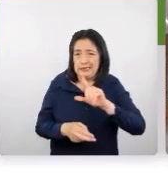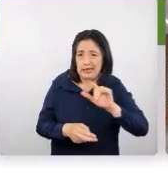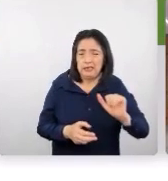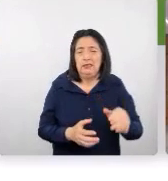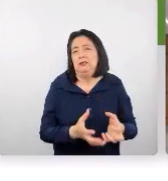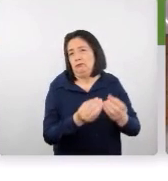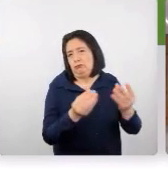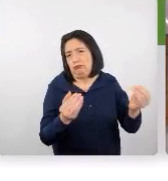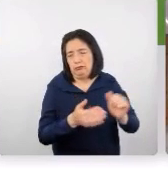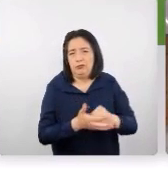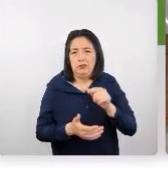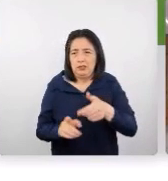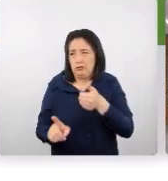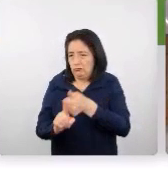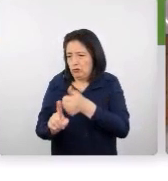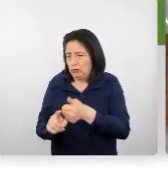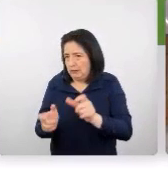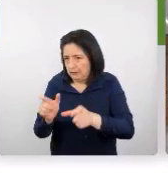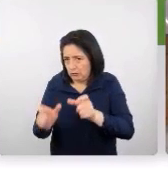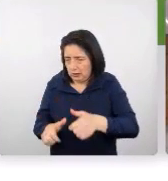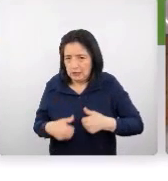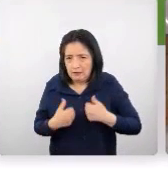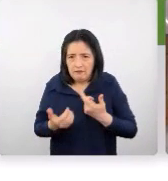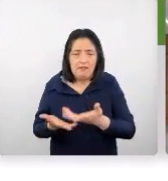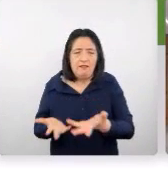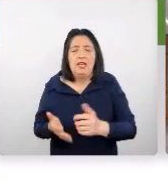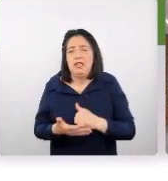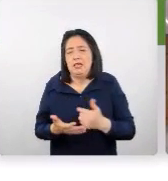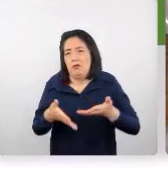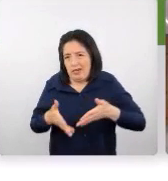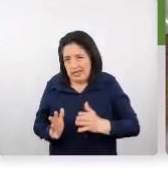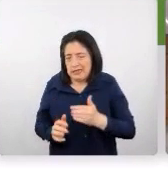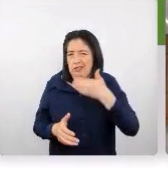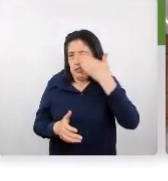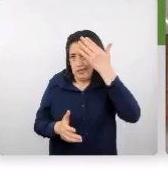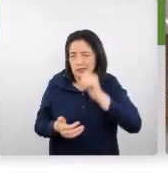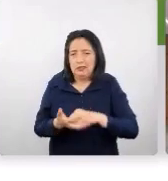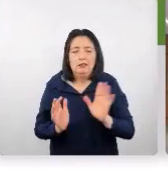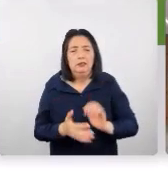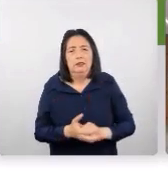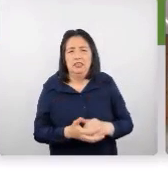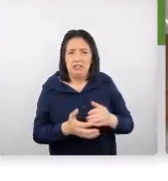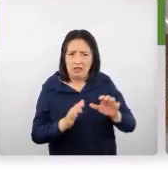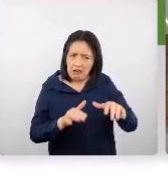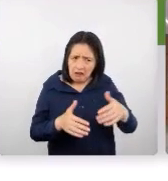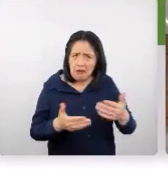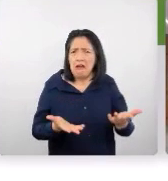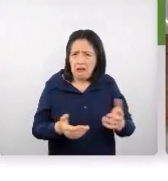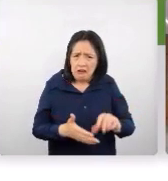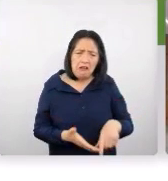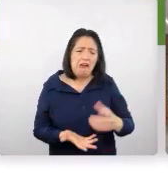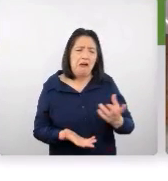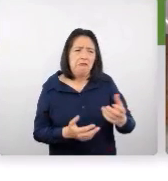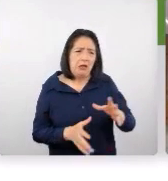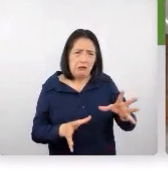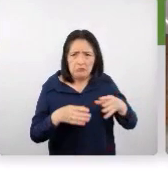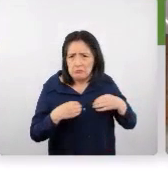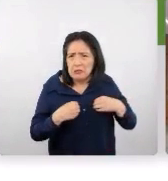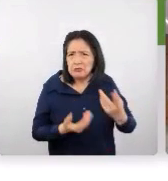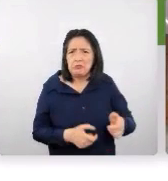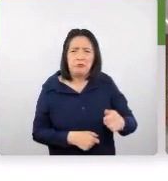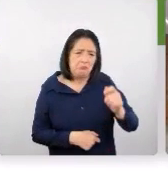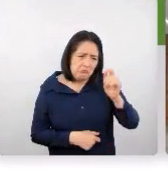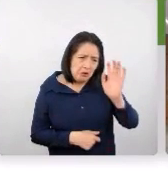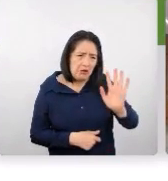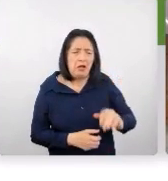todos los nacionales, vale decir, de todos los emiratíes. Existe una tolerancia hacia los creyentes de otras religiones que